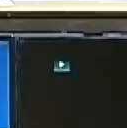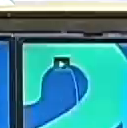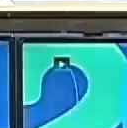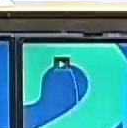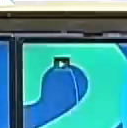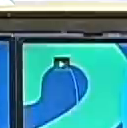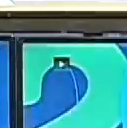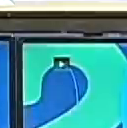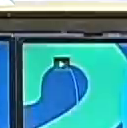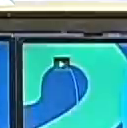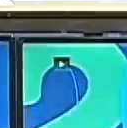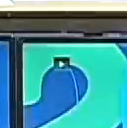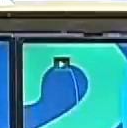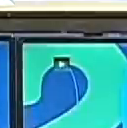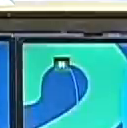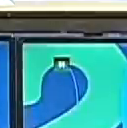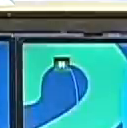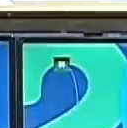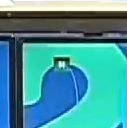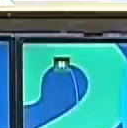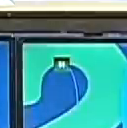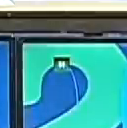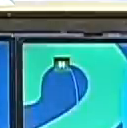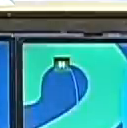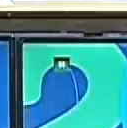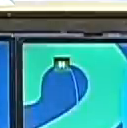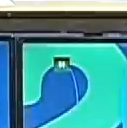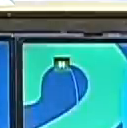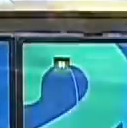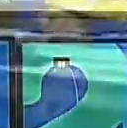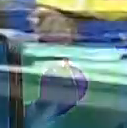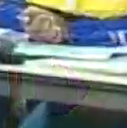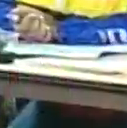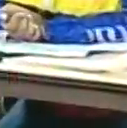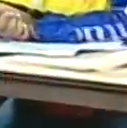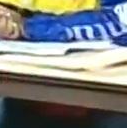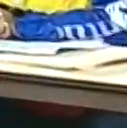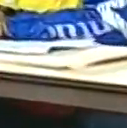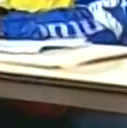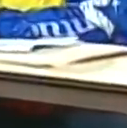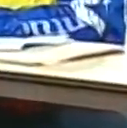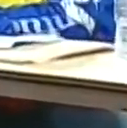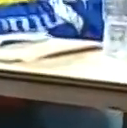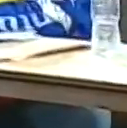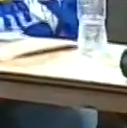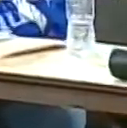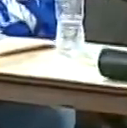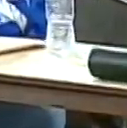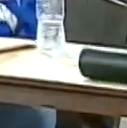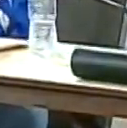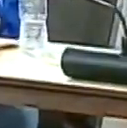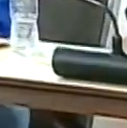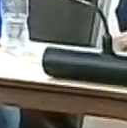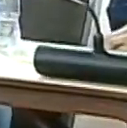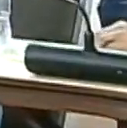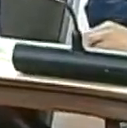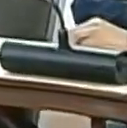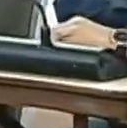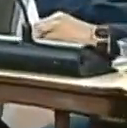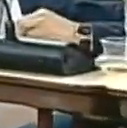Domingo 21 de noviembre, calentando motores, calentando el brazo, calentando las